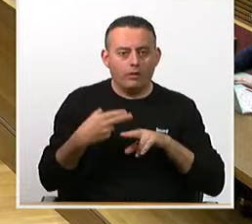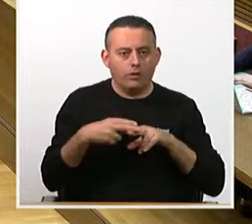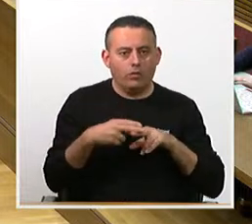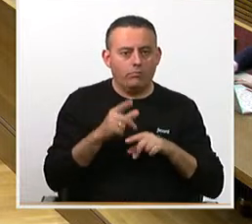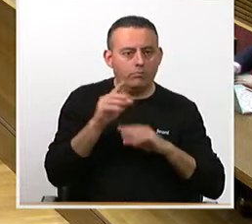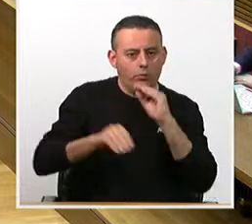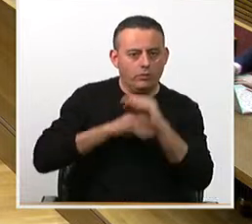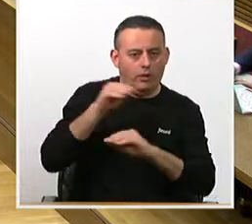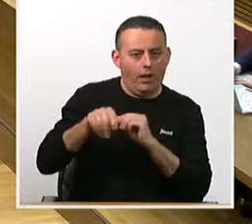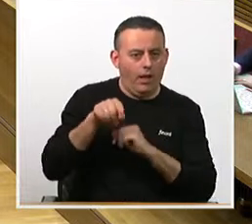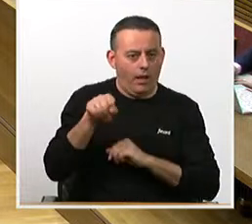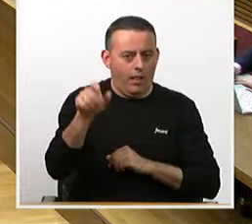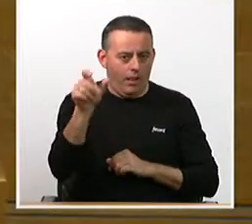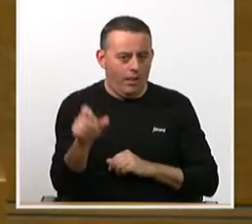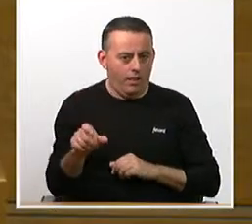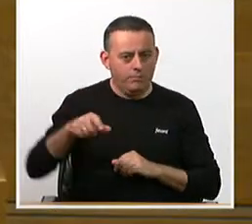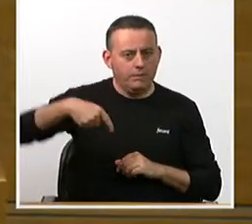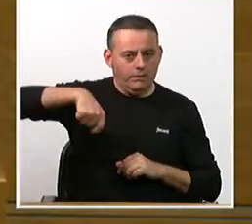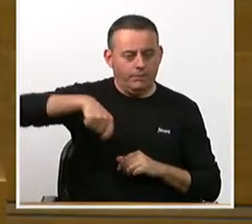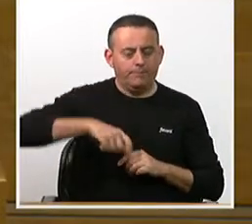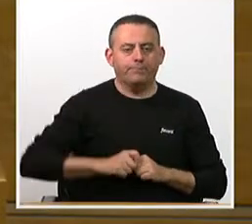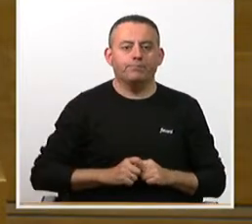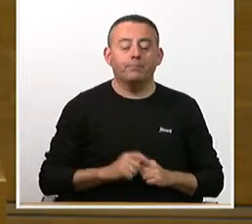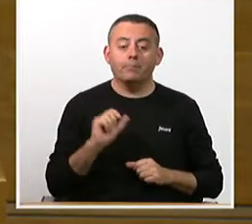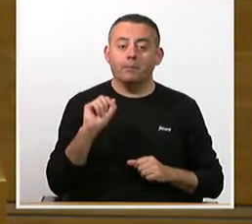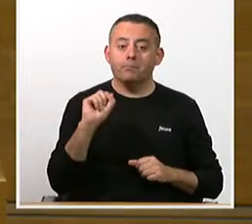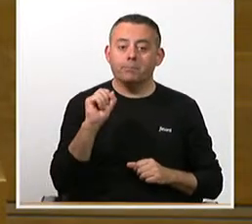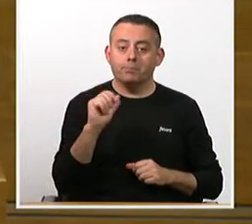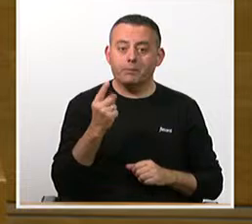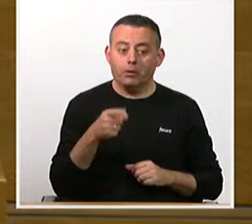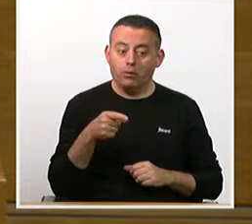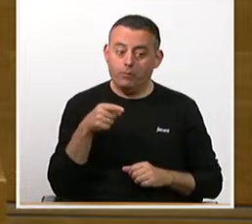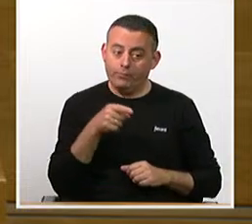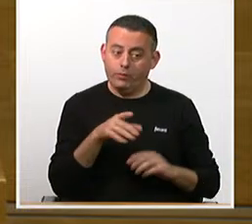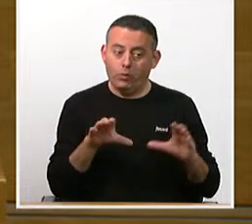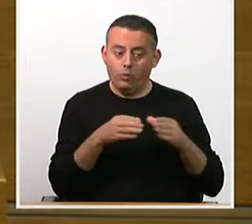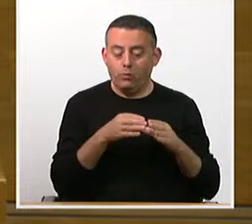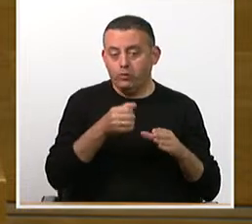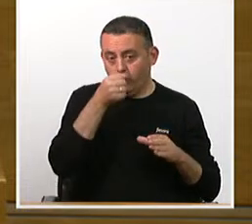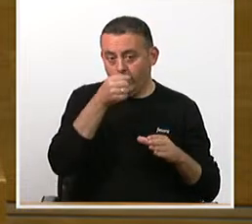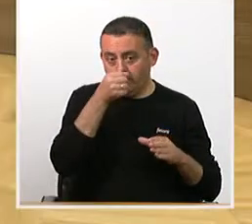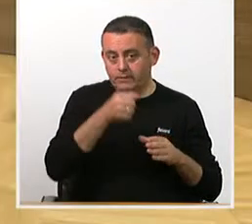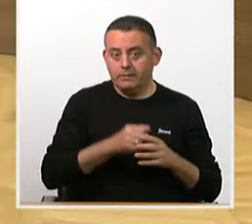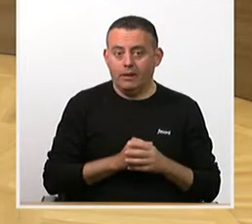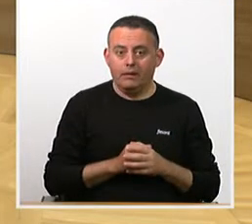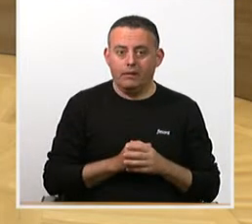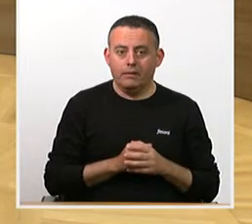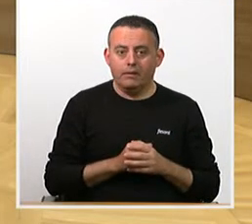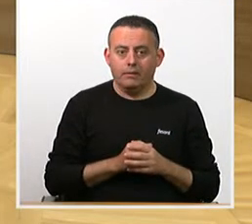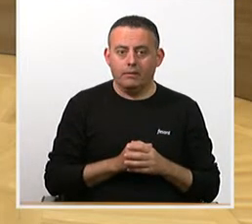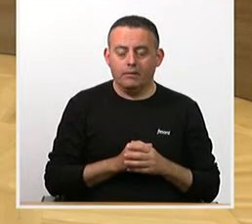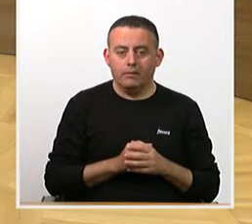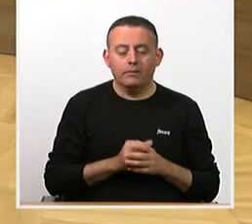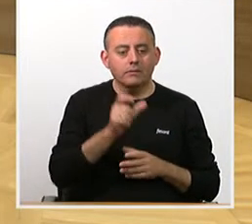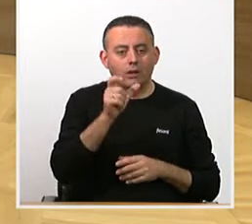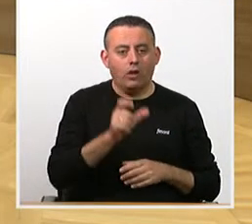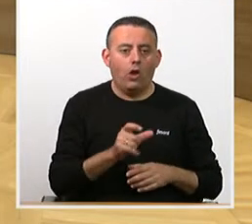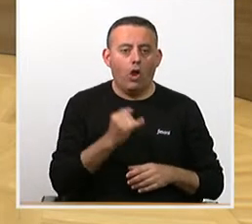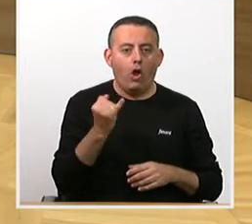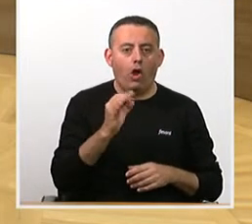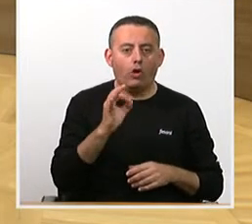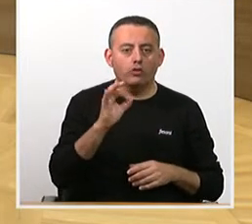parlamentarios tiene la palabra por el grupo parlamentario socialista el ustre diputado José